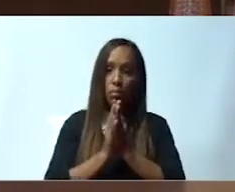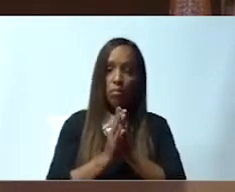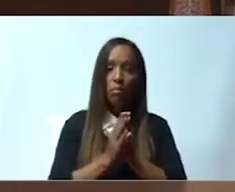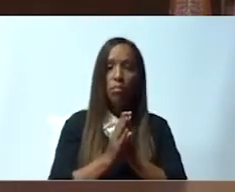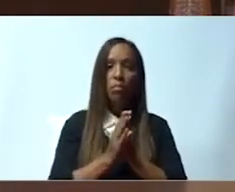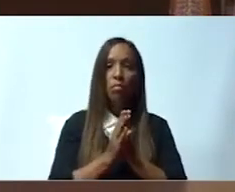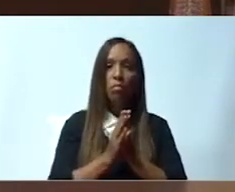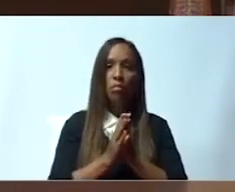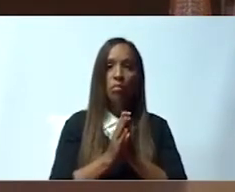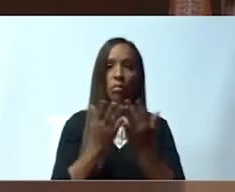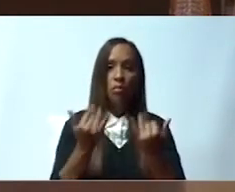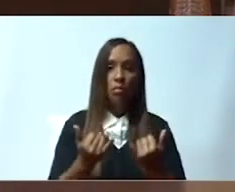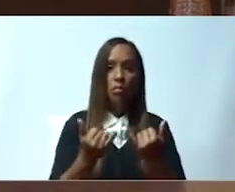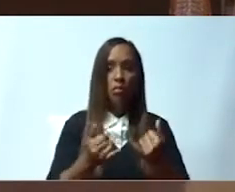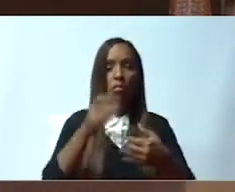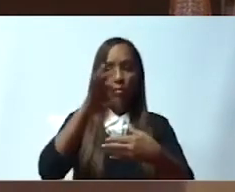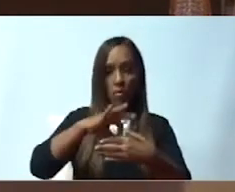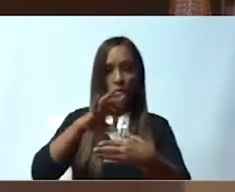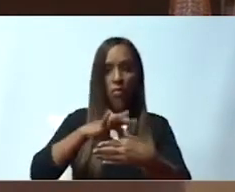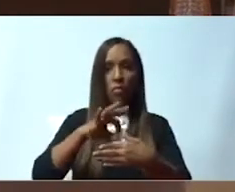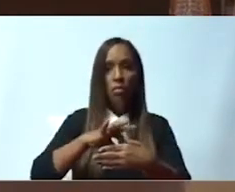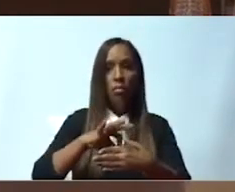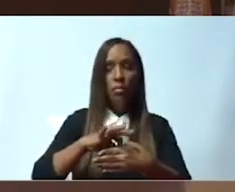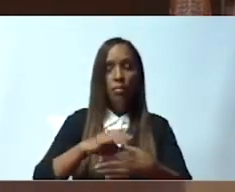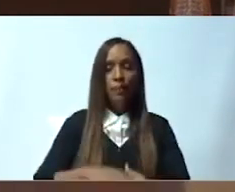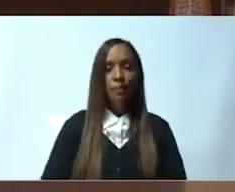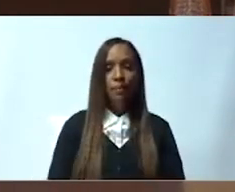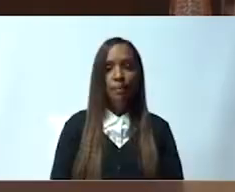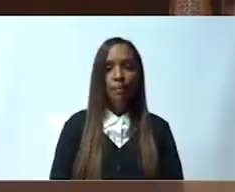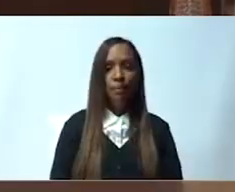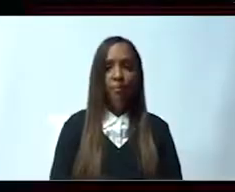La curul del profesor.